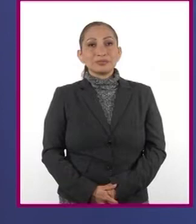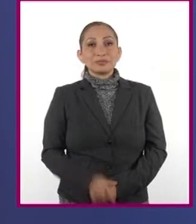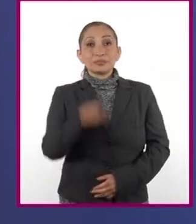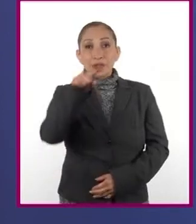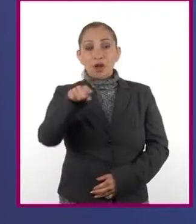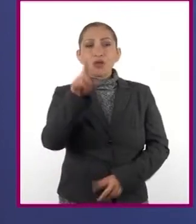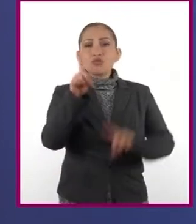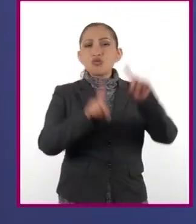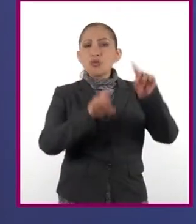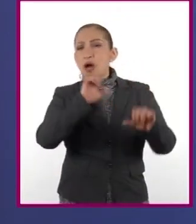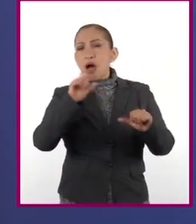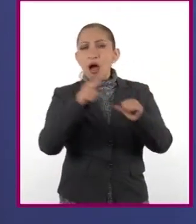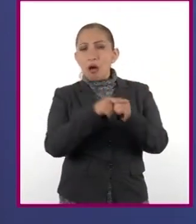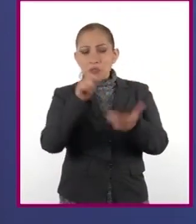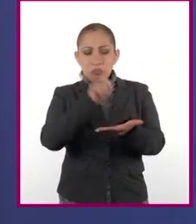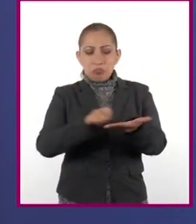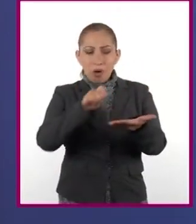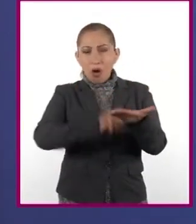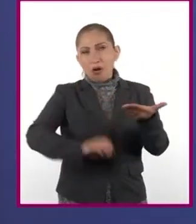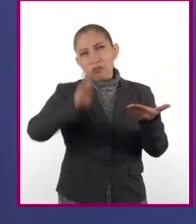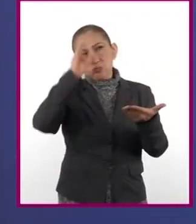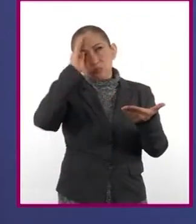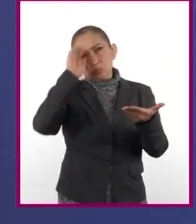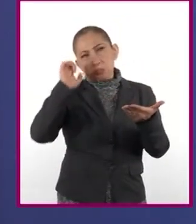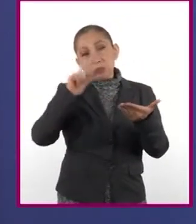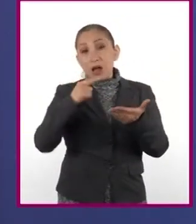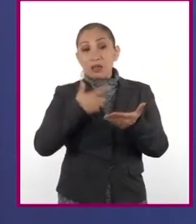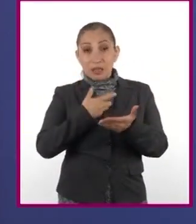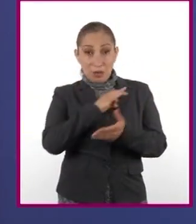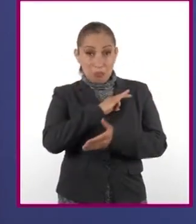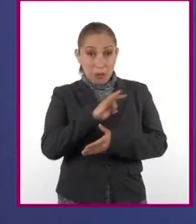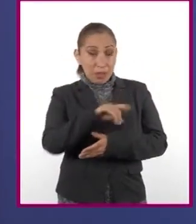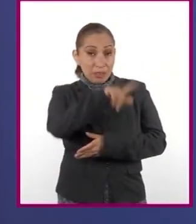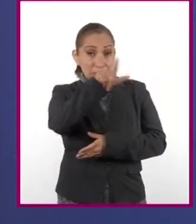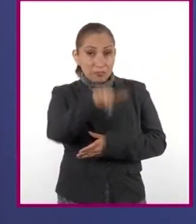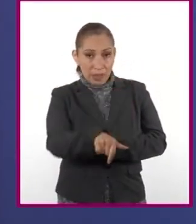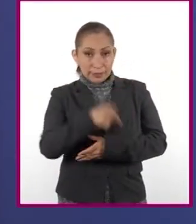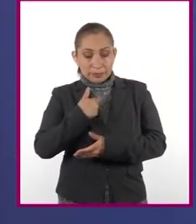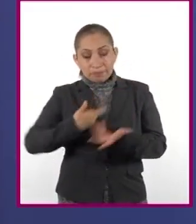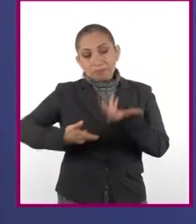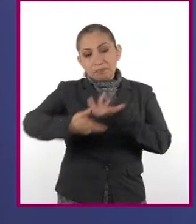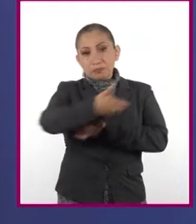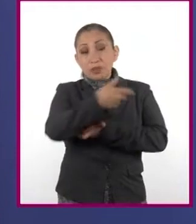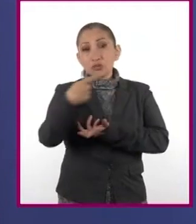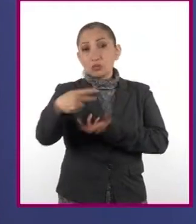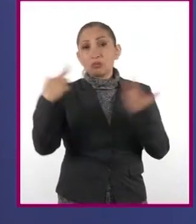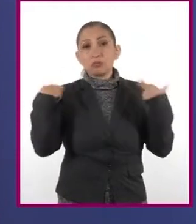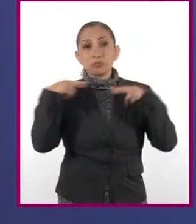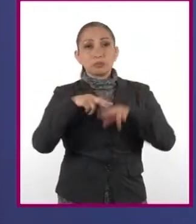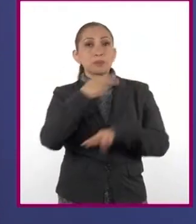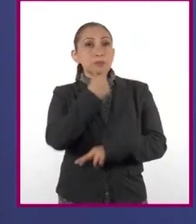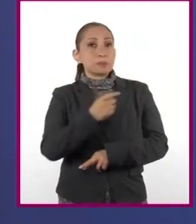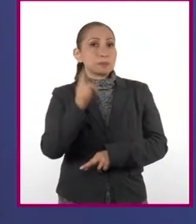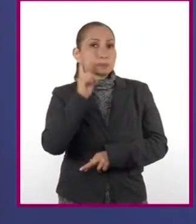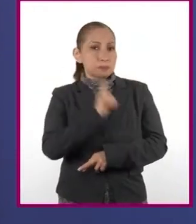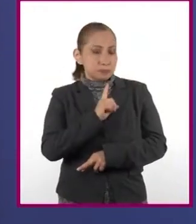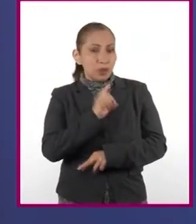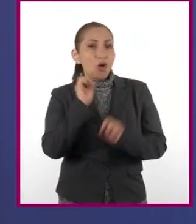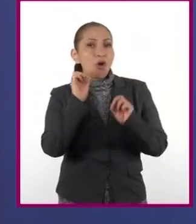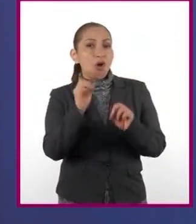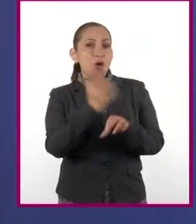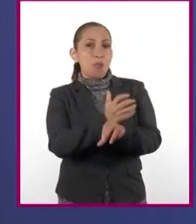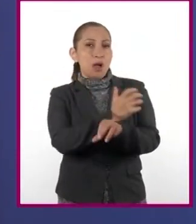Anoten sus dudas y reflexiones para que, si tienen la posibilidad, lo compartan con su profesora o profesor y